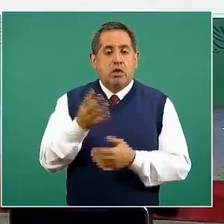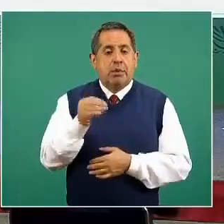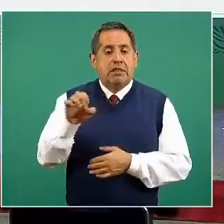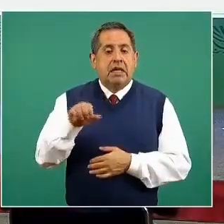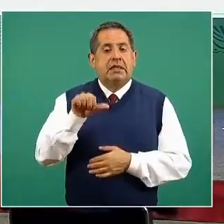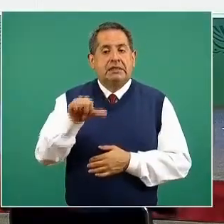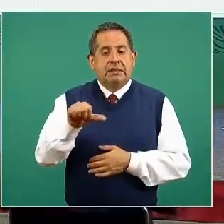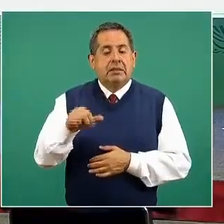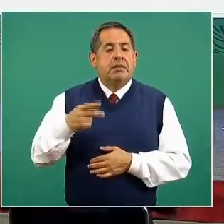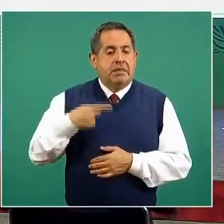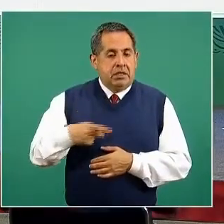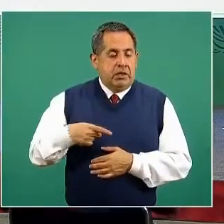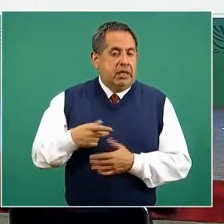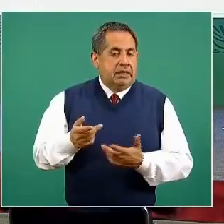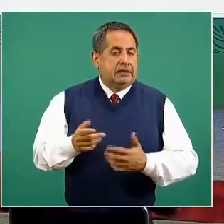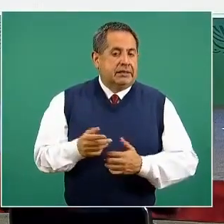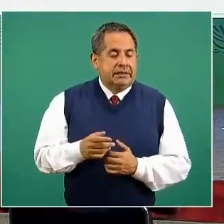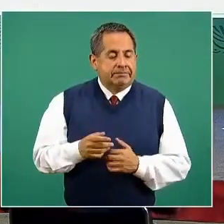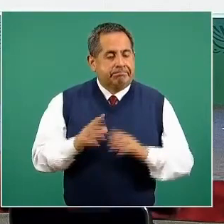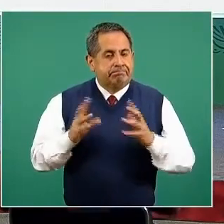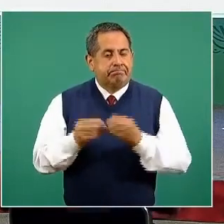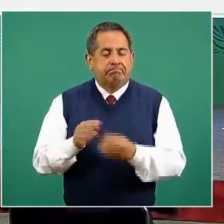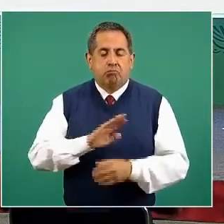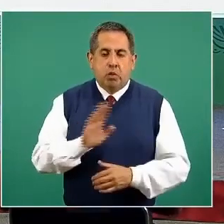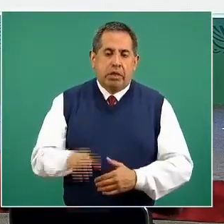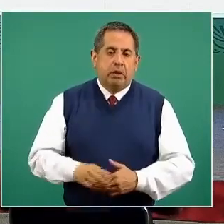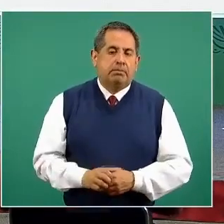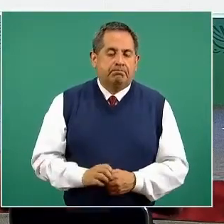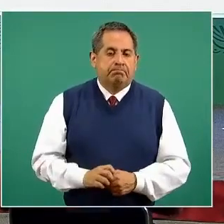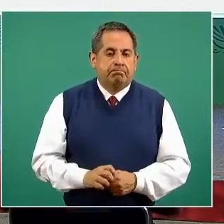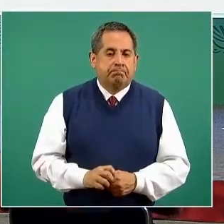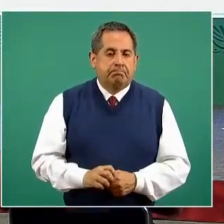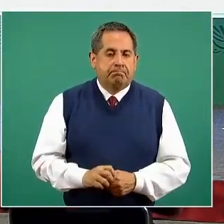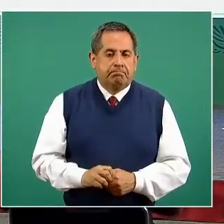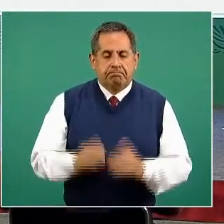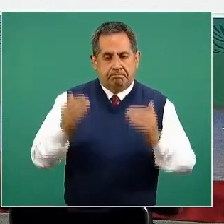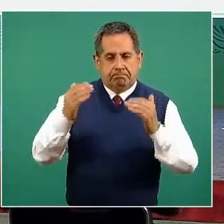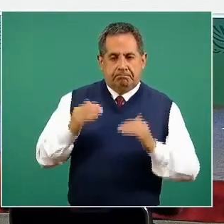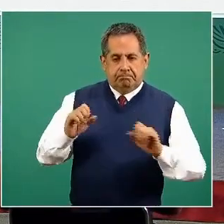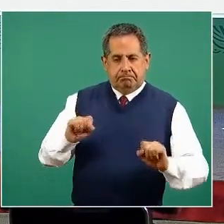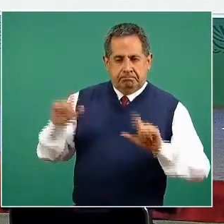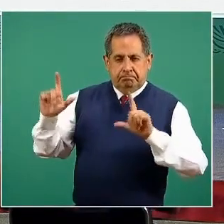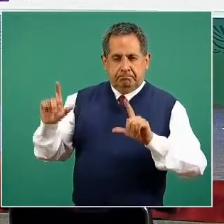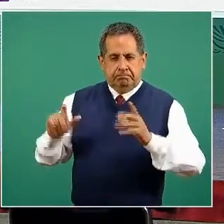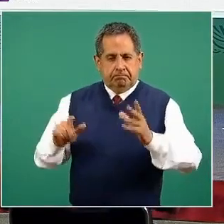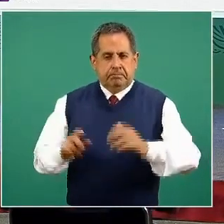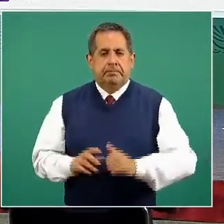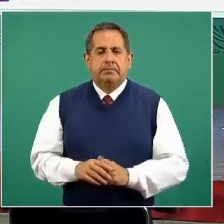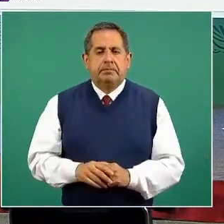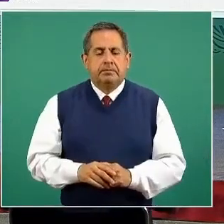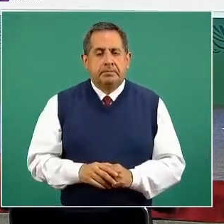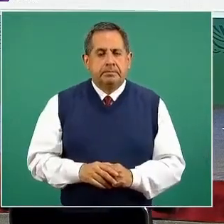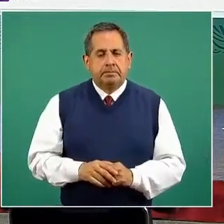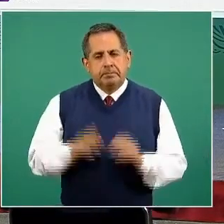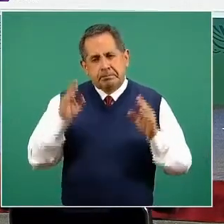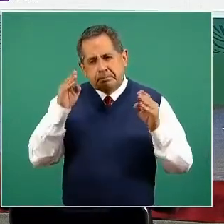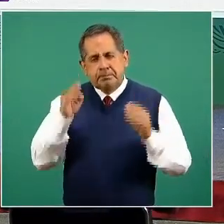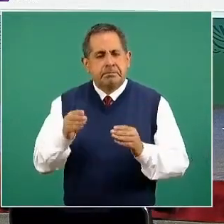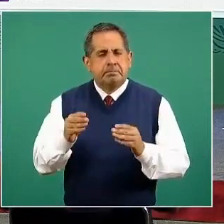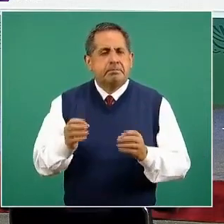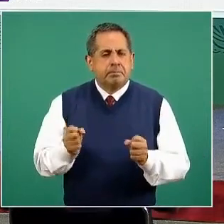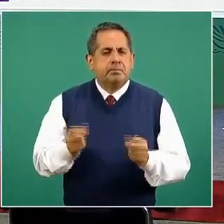137.916 son las personas que conforman este grupo. Veamos la siguiente diapositiva. Enfocamos ahora en la